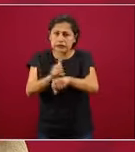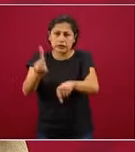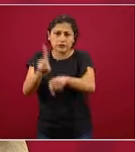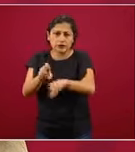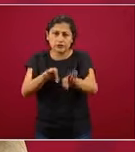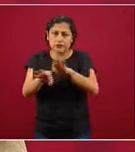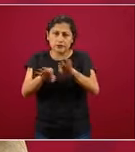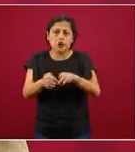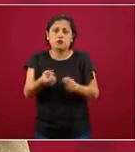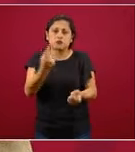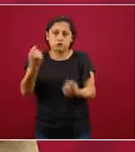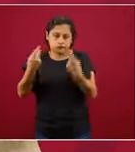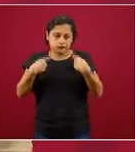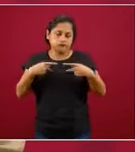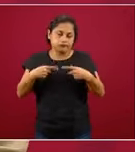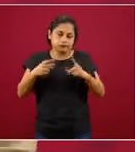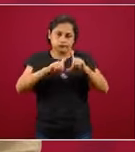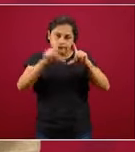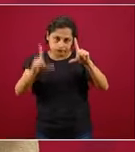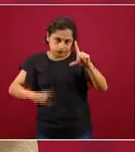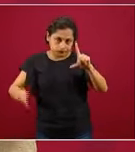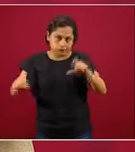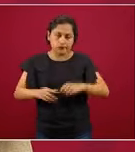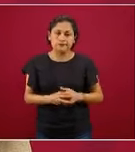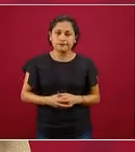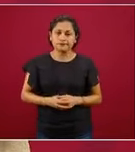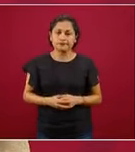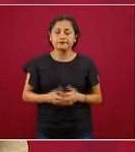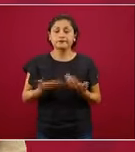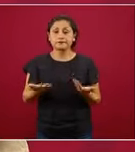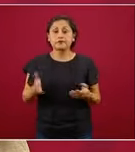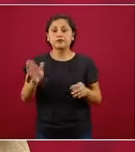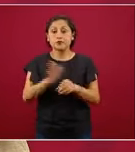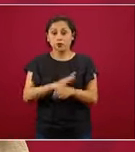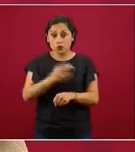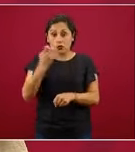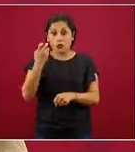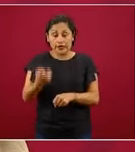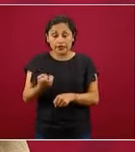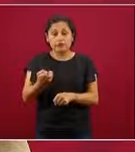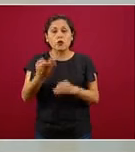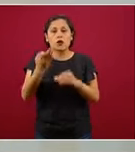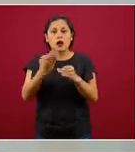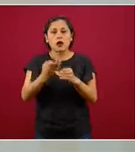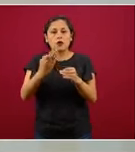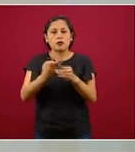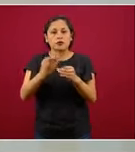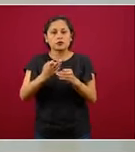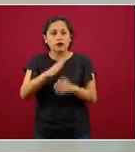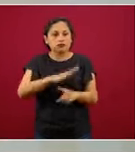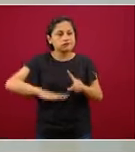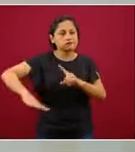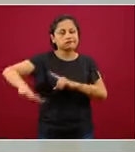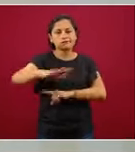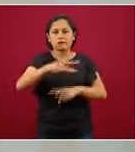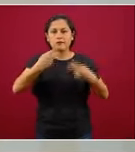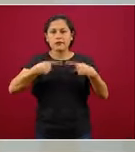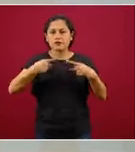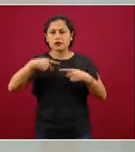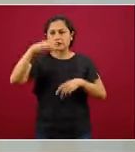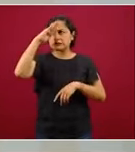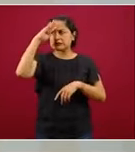la innecesaria confrontación de ideas que se ha presentado en la sociedad mexicana tiene que ver con cómo vive